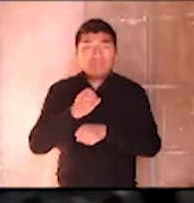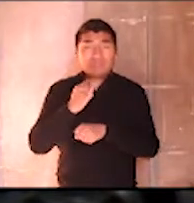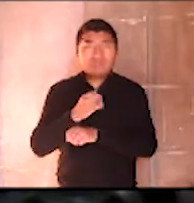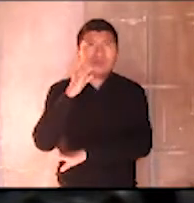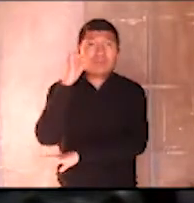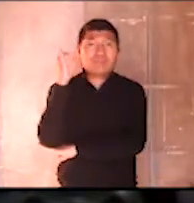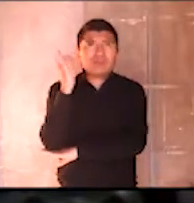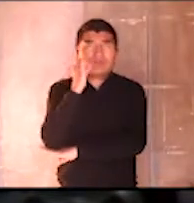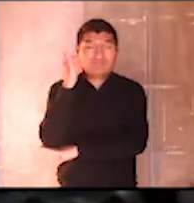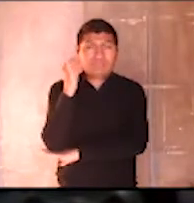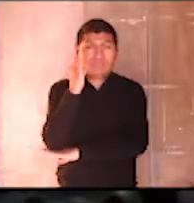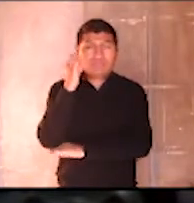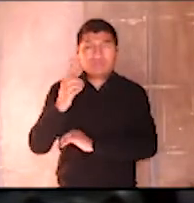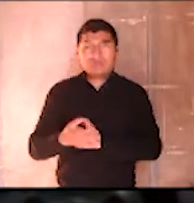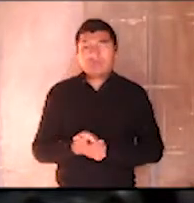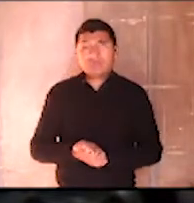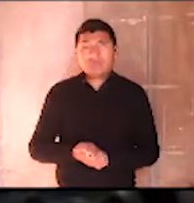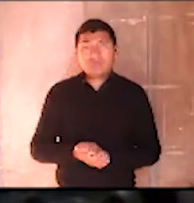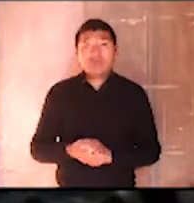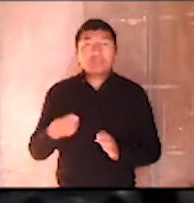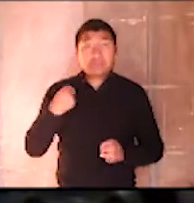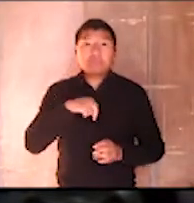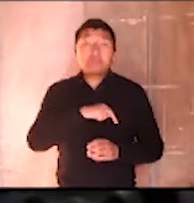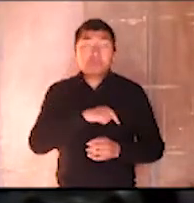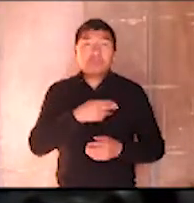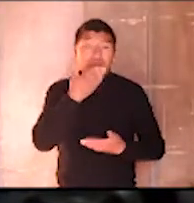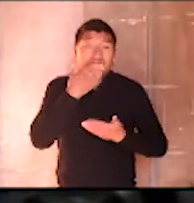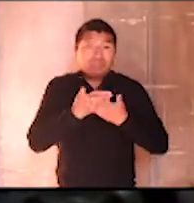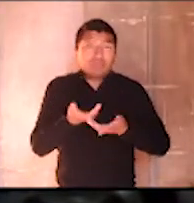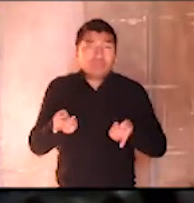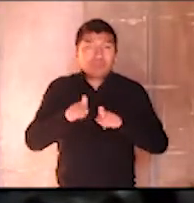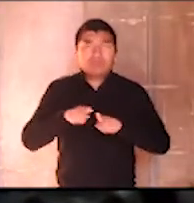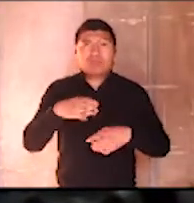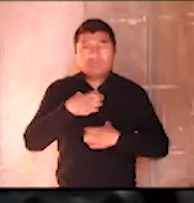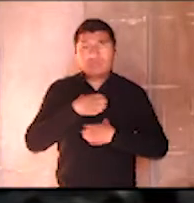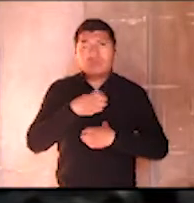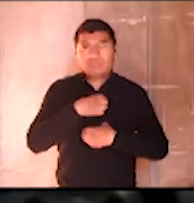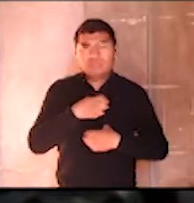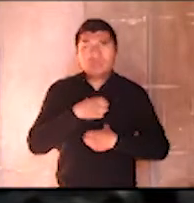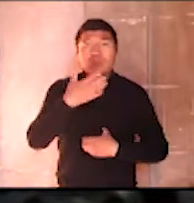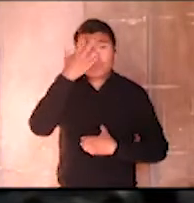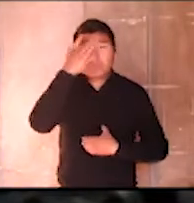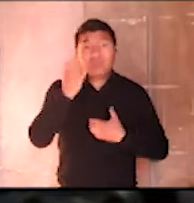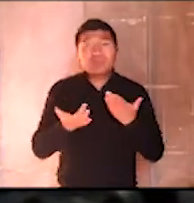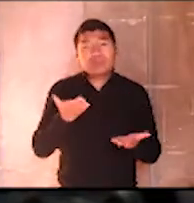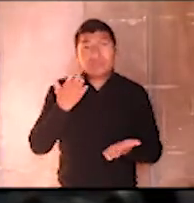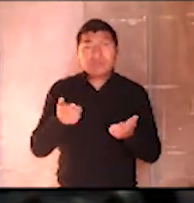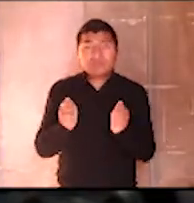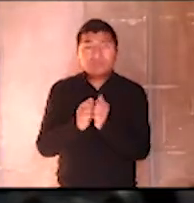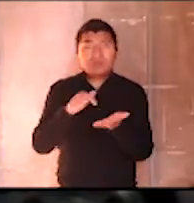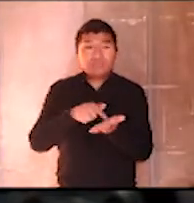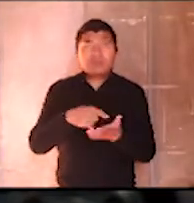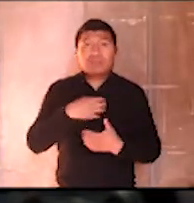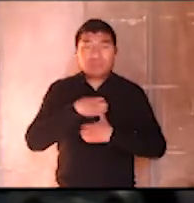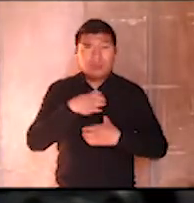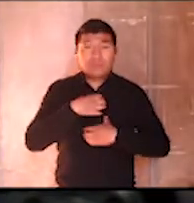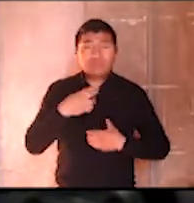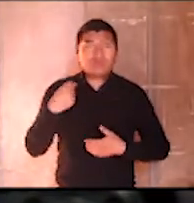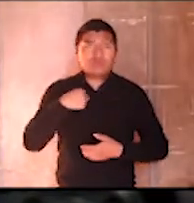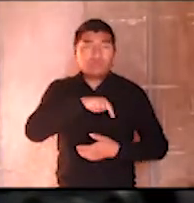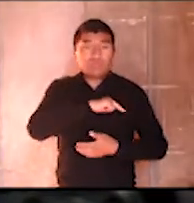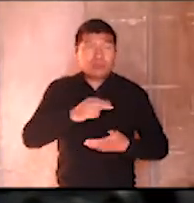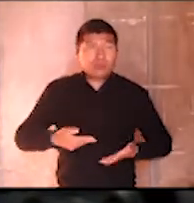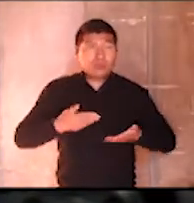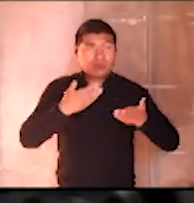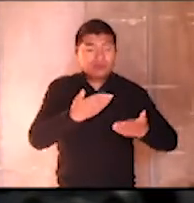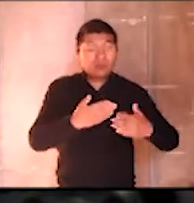Bolivia. Y hacemos bien en quejarnos, porque tal vez con esto estemos poniendo